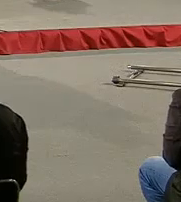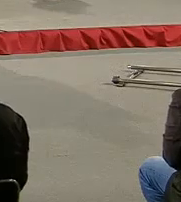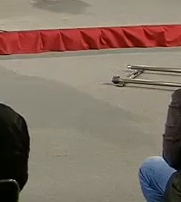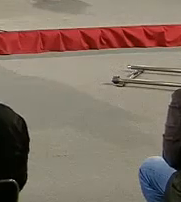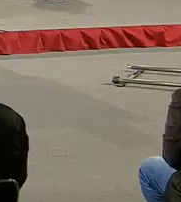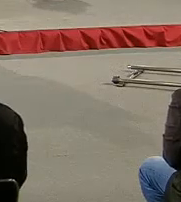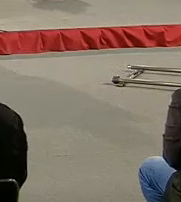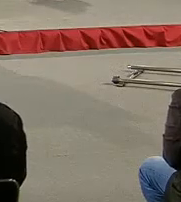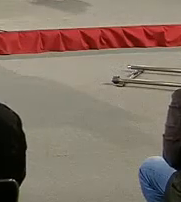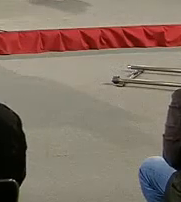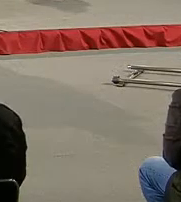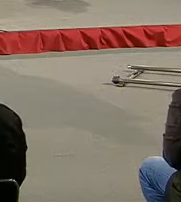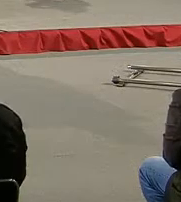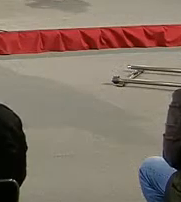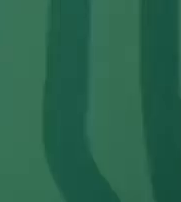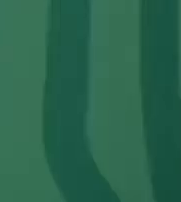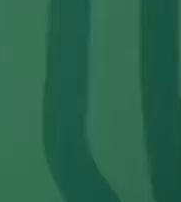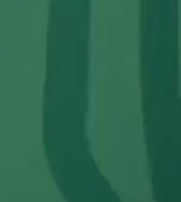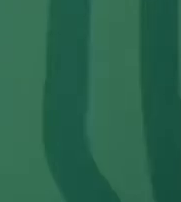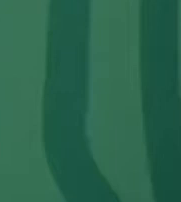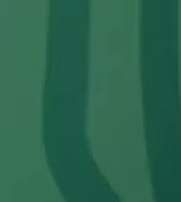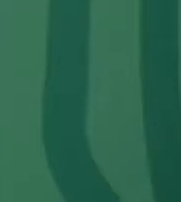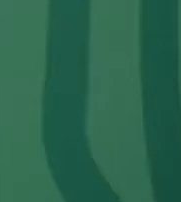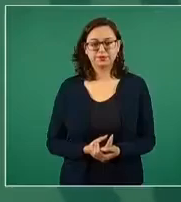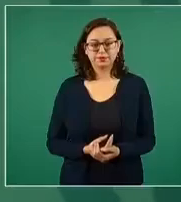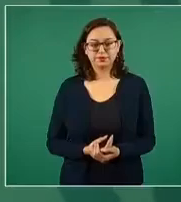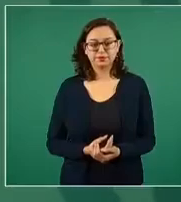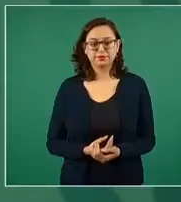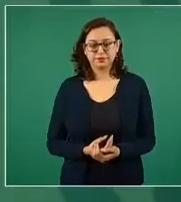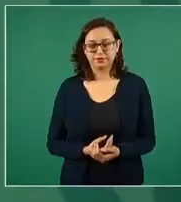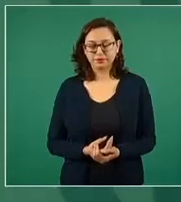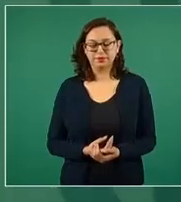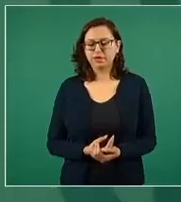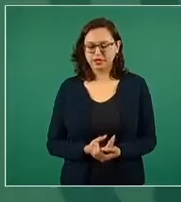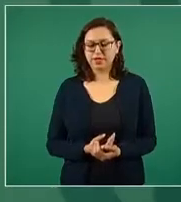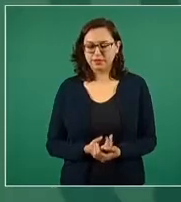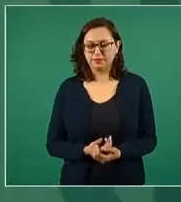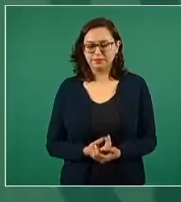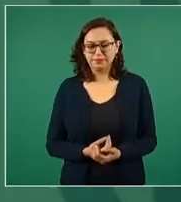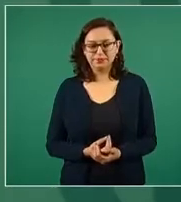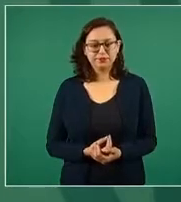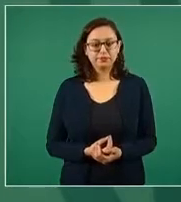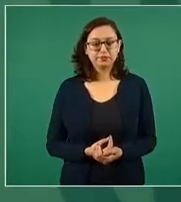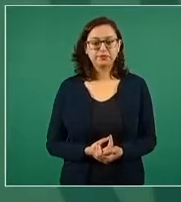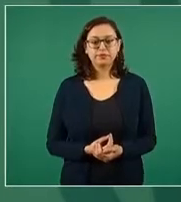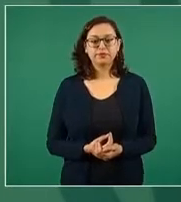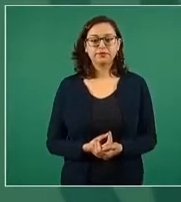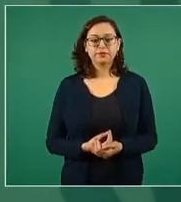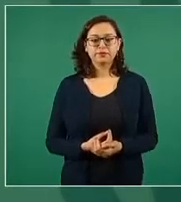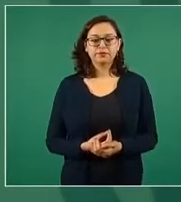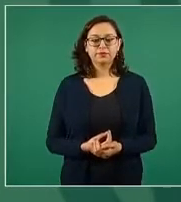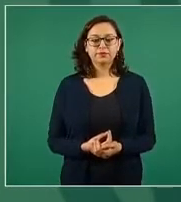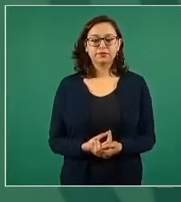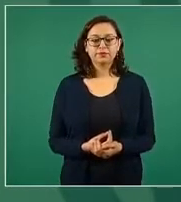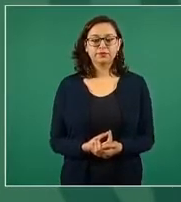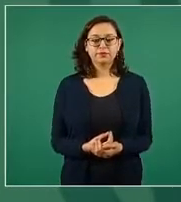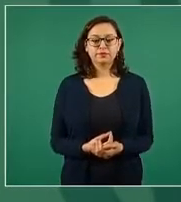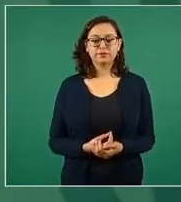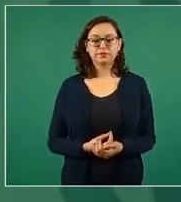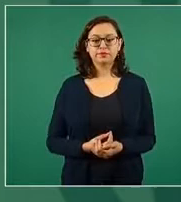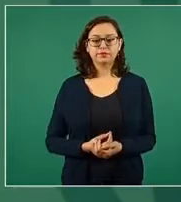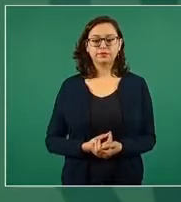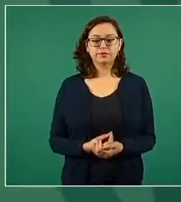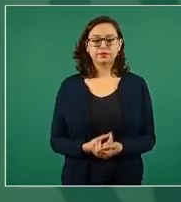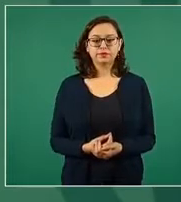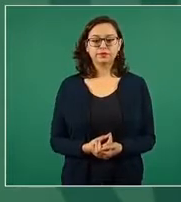de una vez que frente a esta